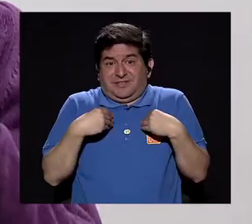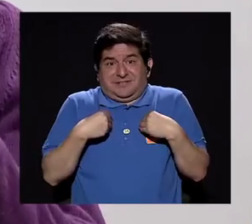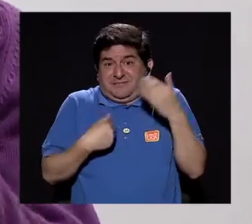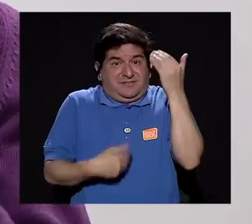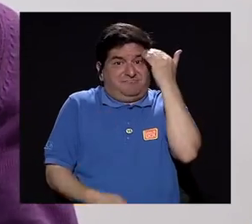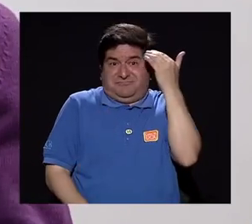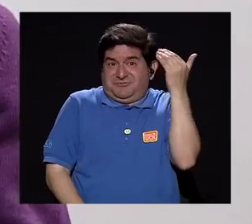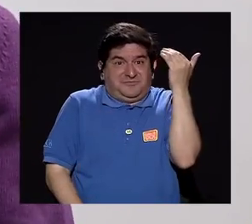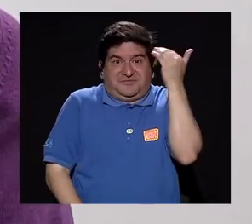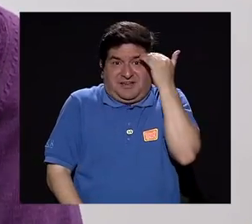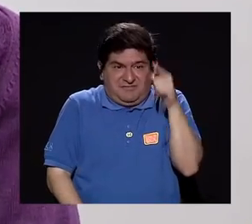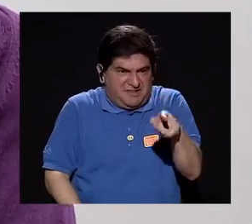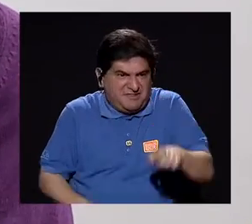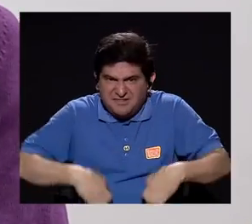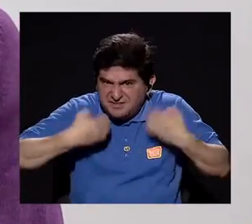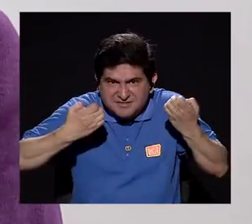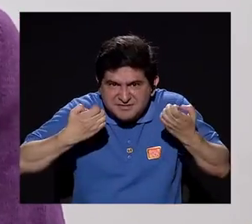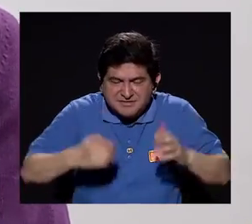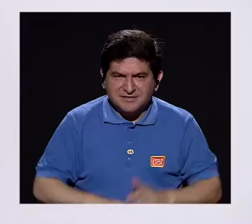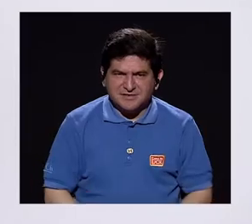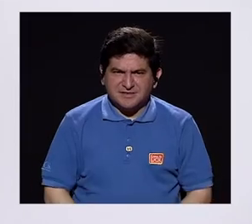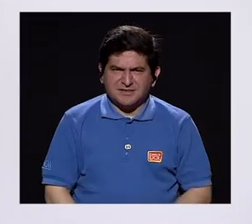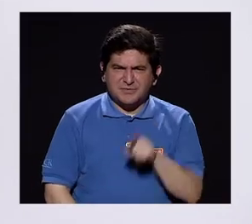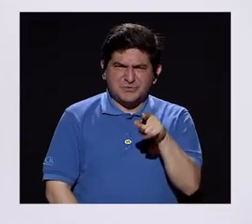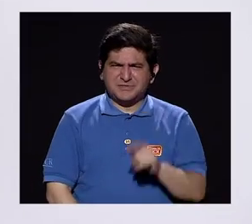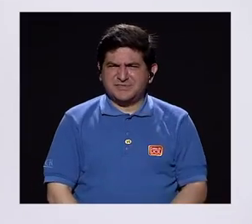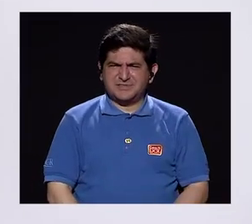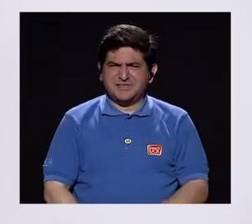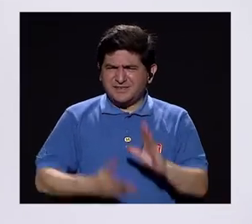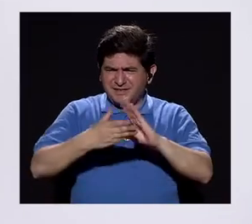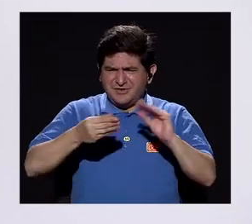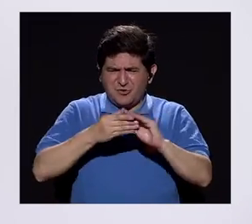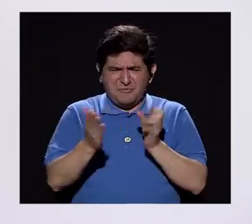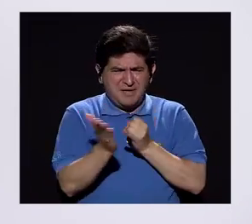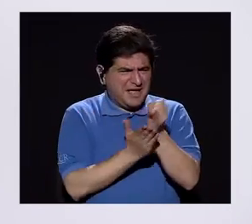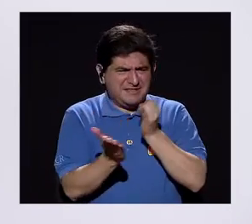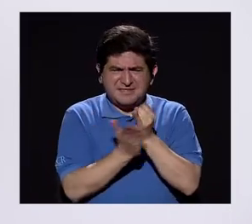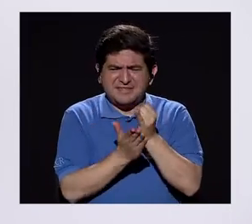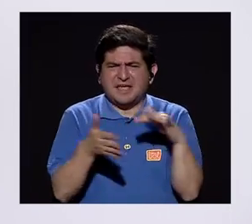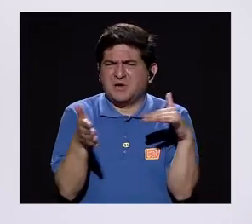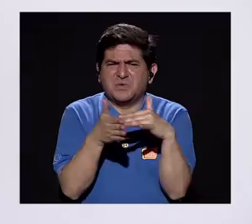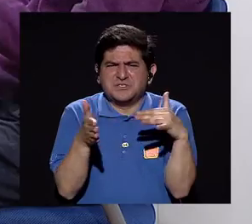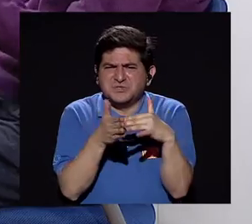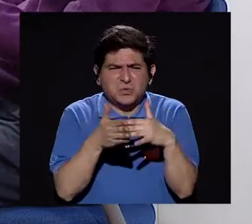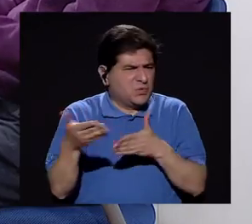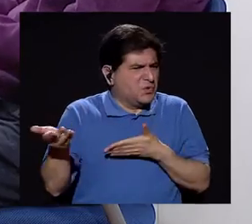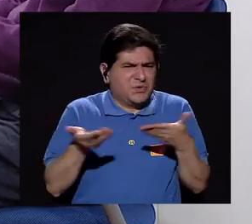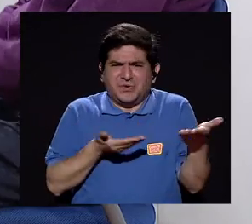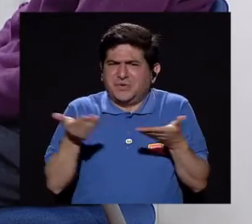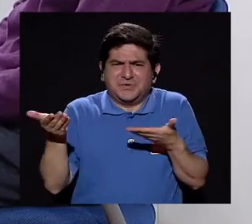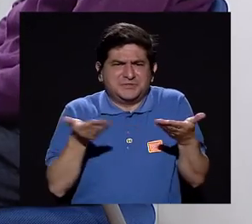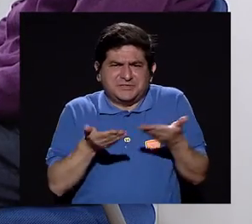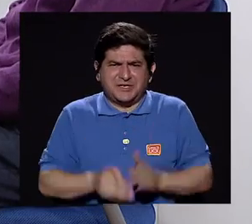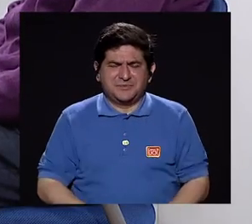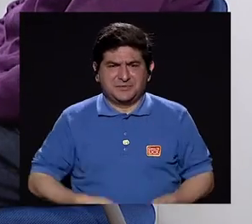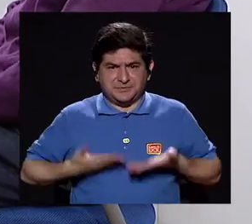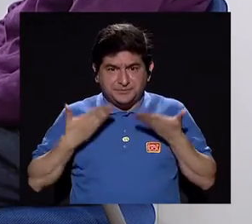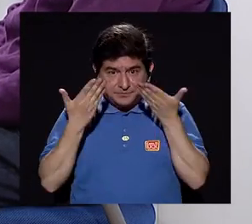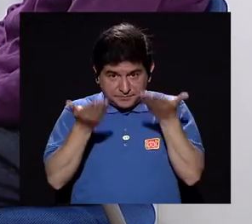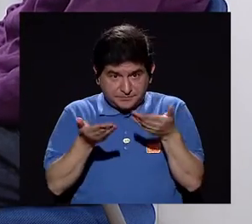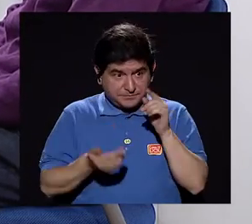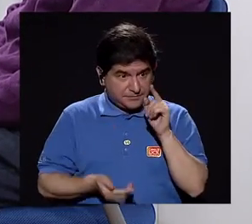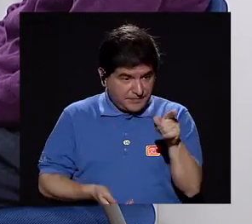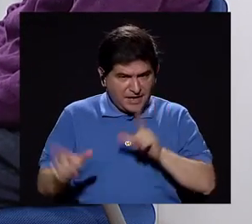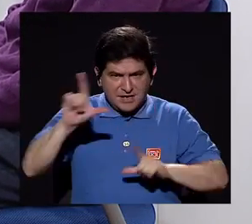lo que no sabía que existían coméntenos que qué tipo de investigaciones que estudios qué servicios brinda